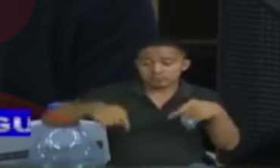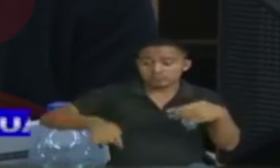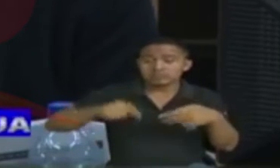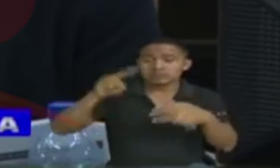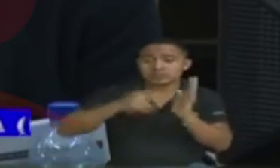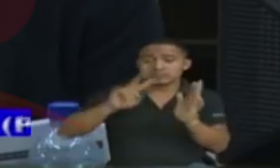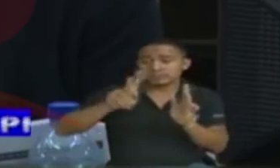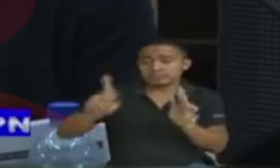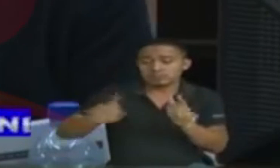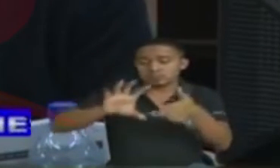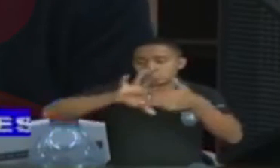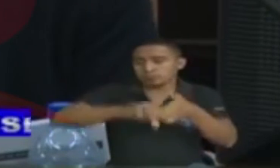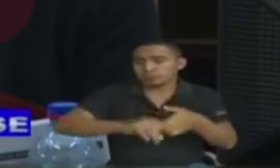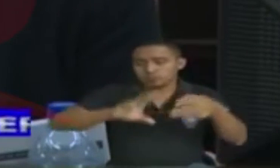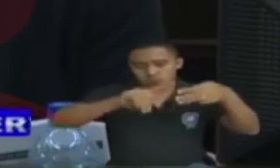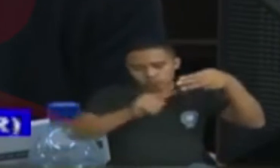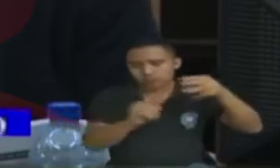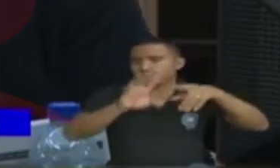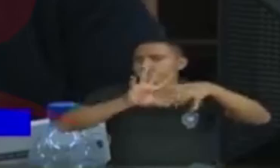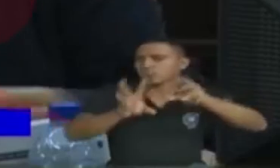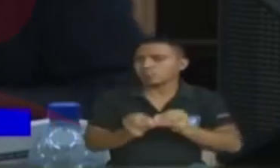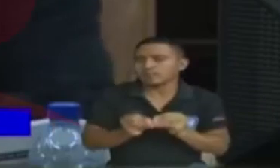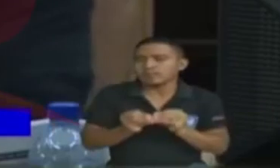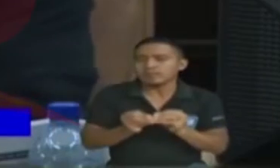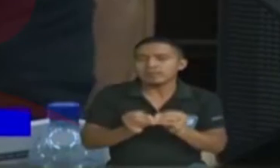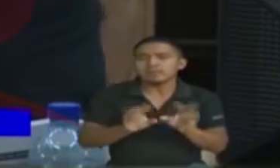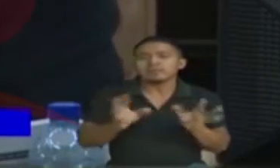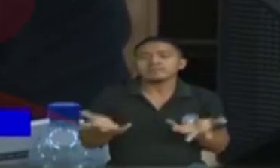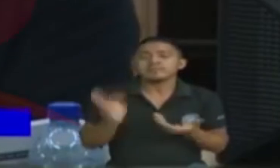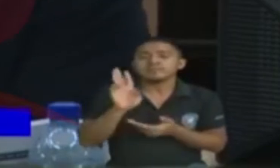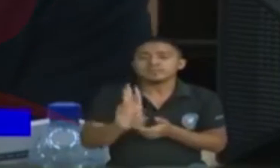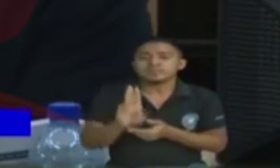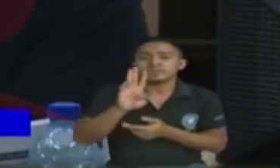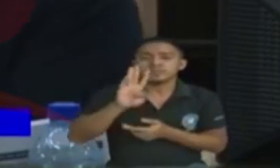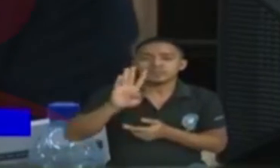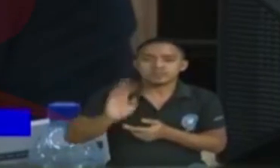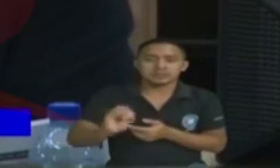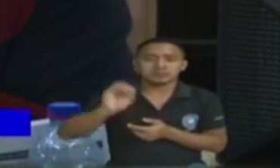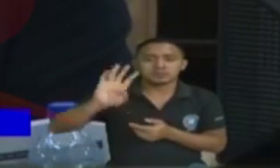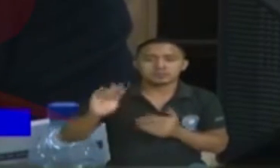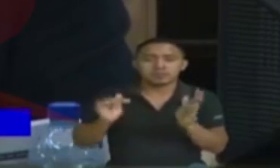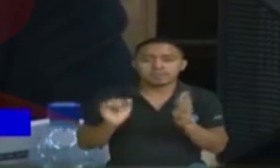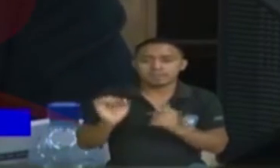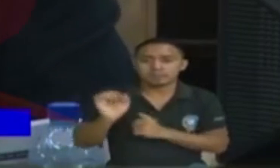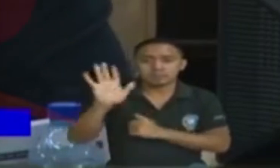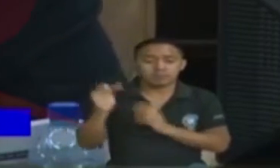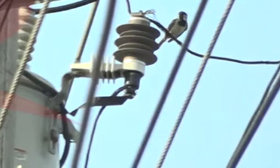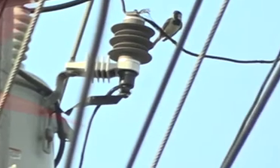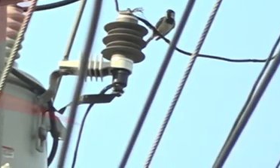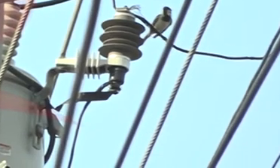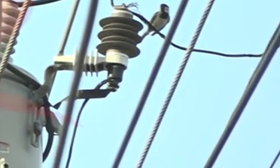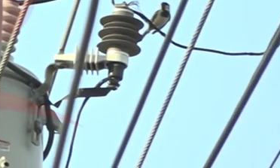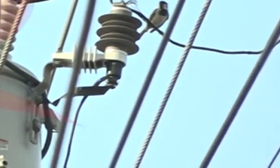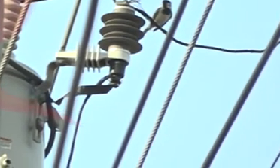año 2021, estaríamos hablando de un total de 304.5 millones de dólares.